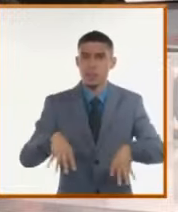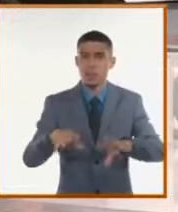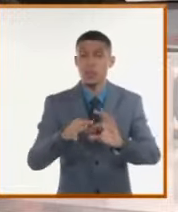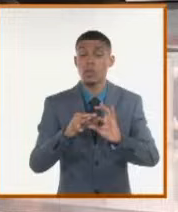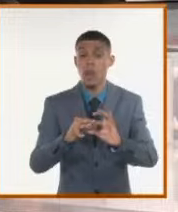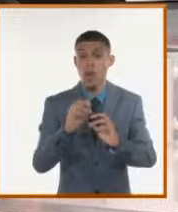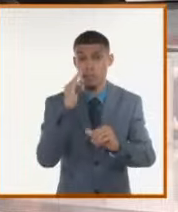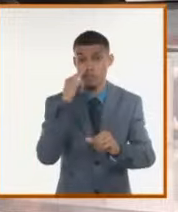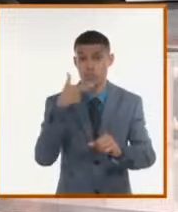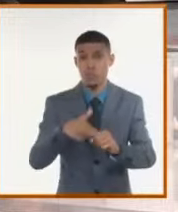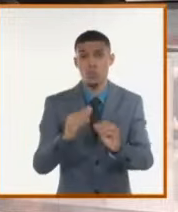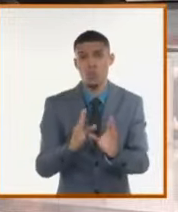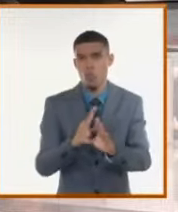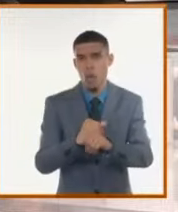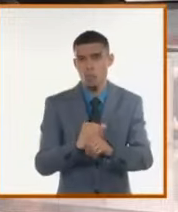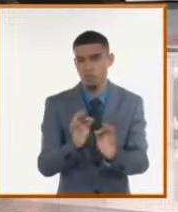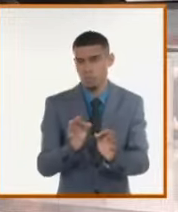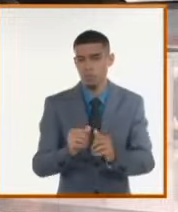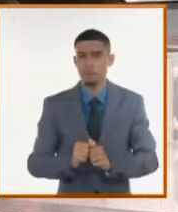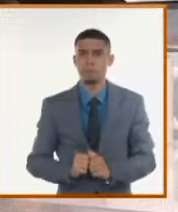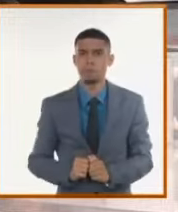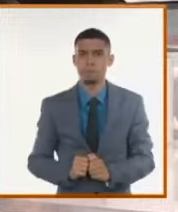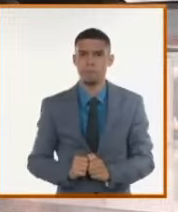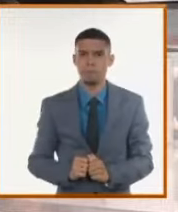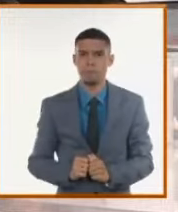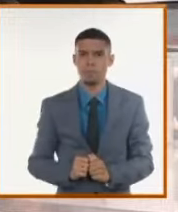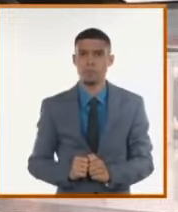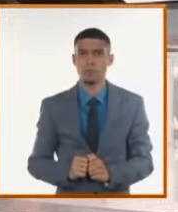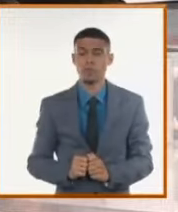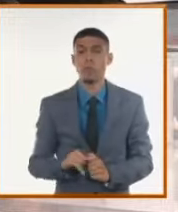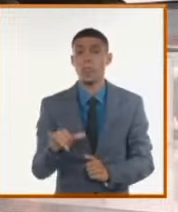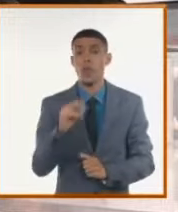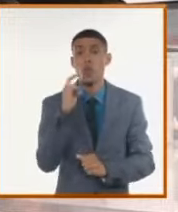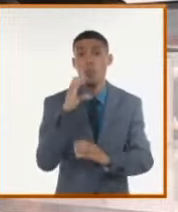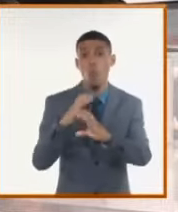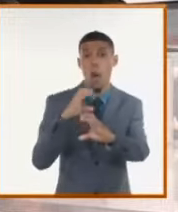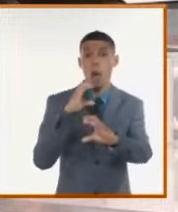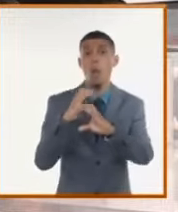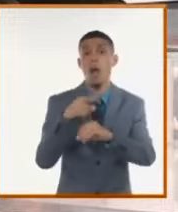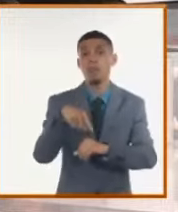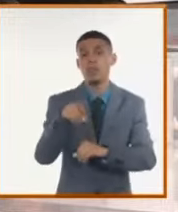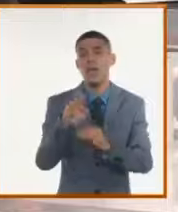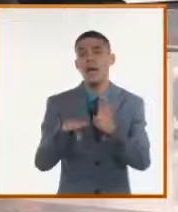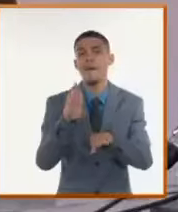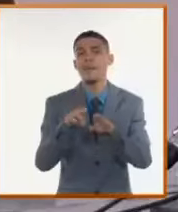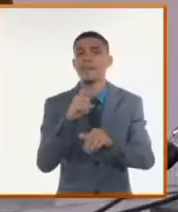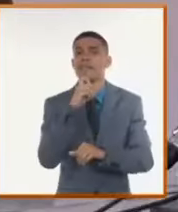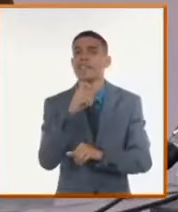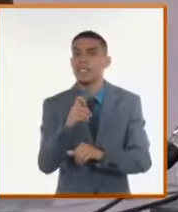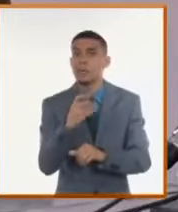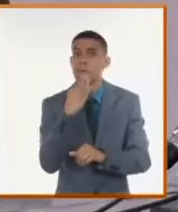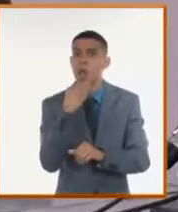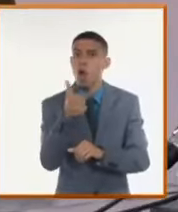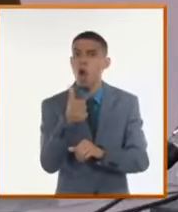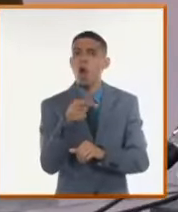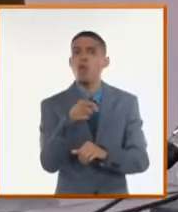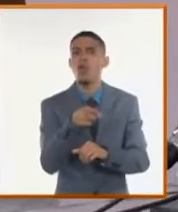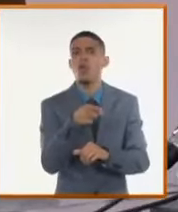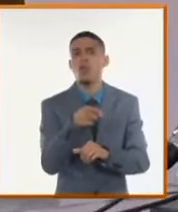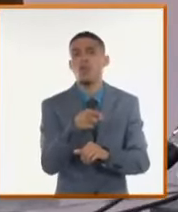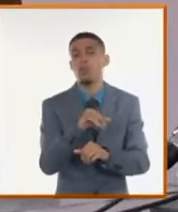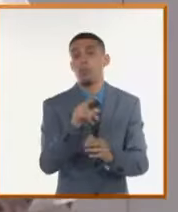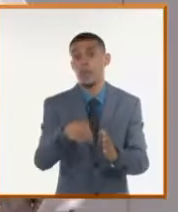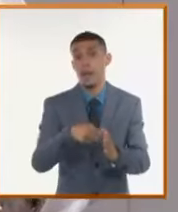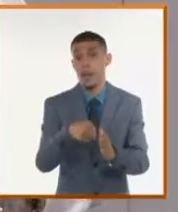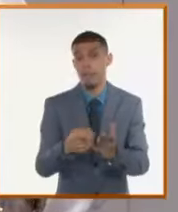El combustible la transportación por por Ómnibus en en la Habana No qué se ha trabajado en ese sentido Qué perspectivas hay